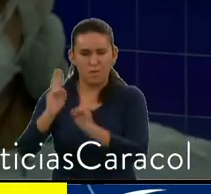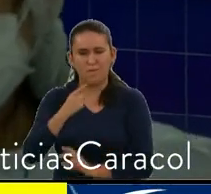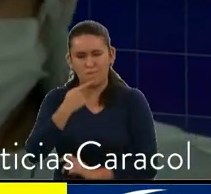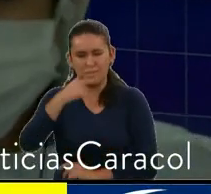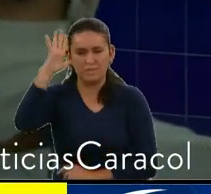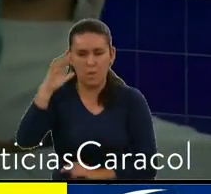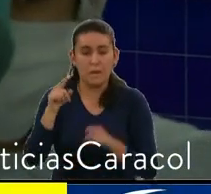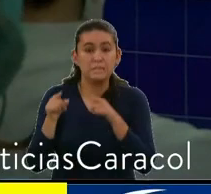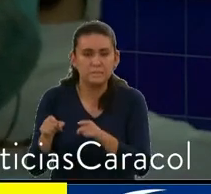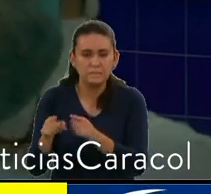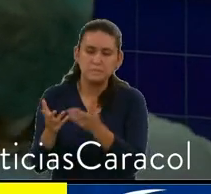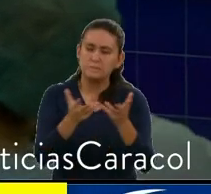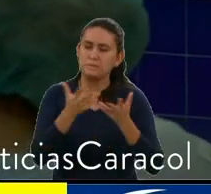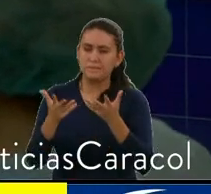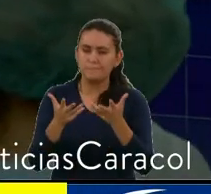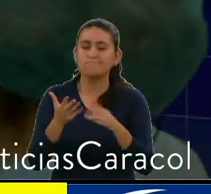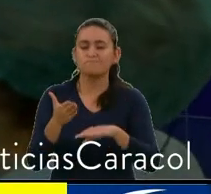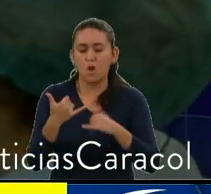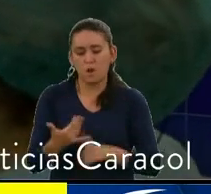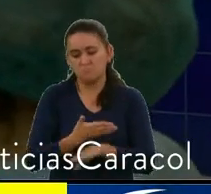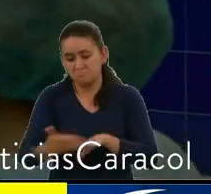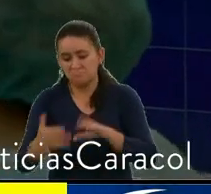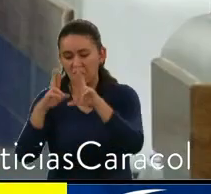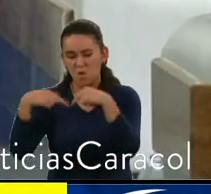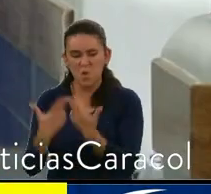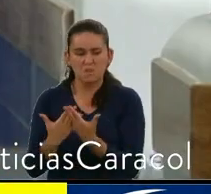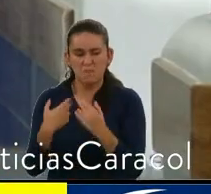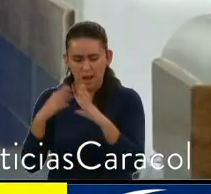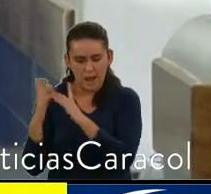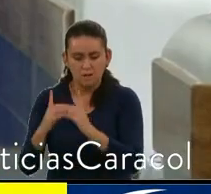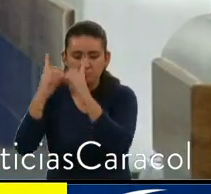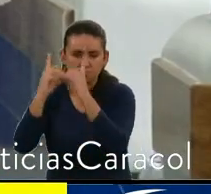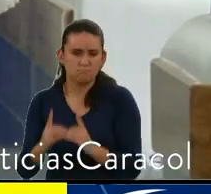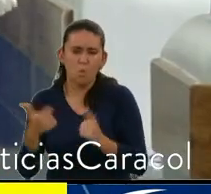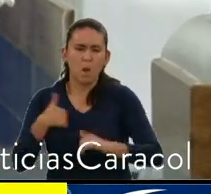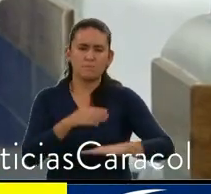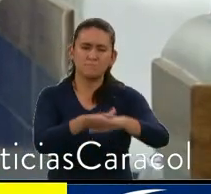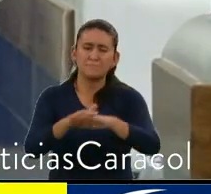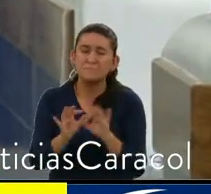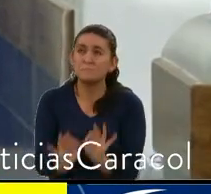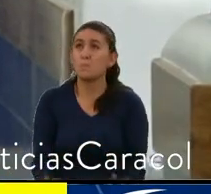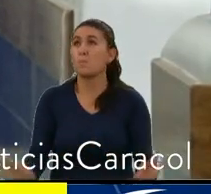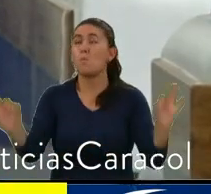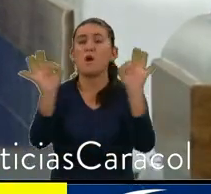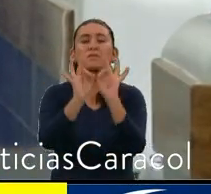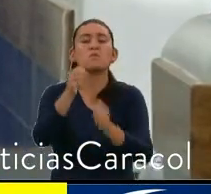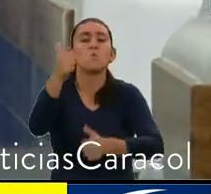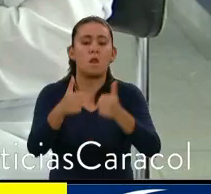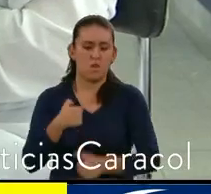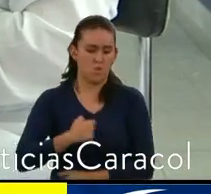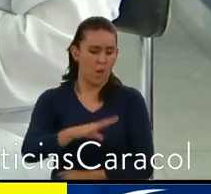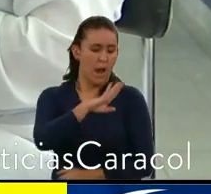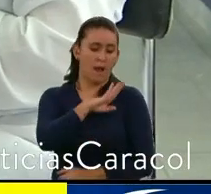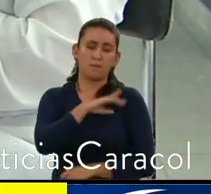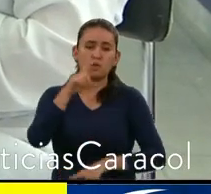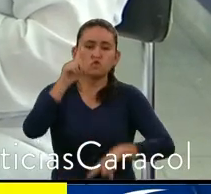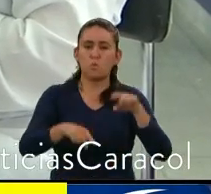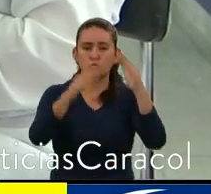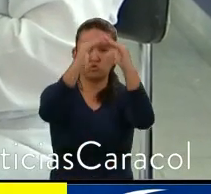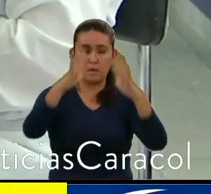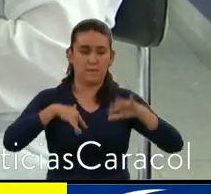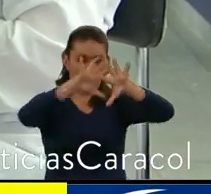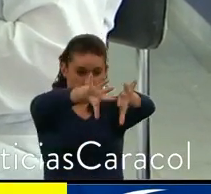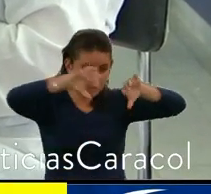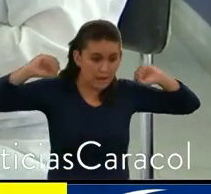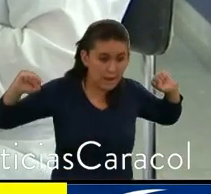miércoles la situación para tomar medidas. La medida más importante, insisto, ningún alcalde se va a poder meter a la casa de ustedes para ver si